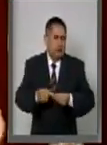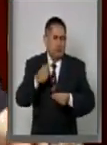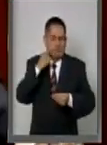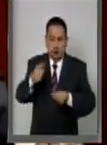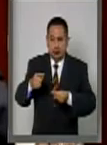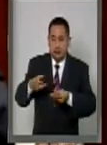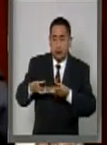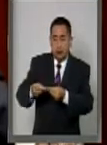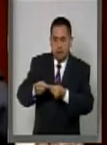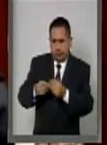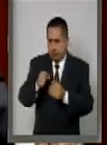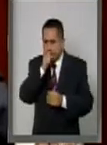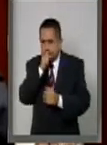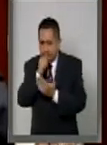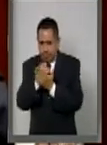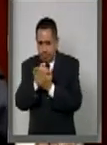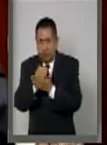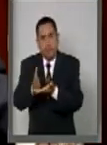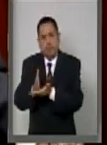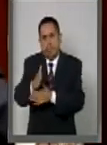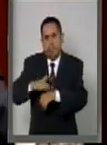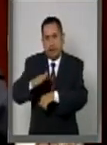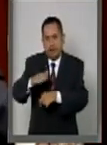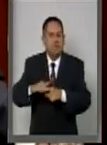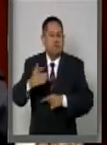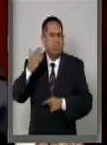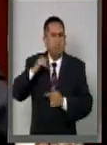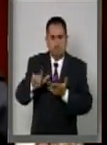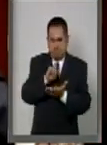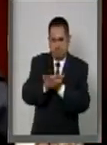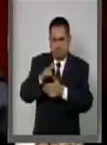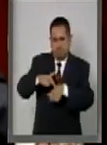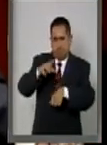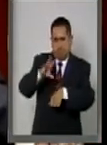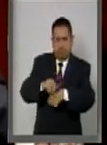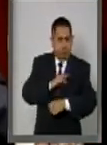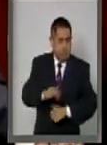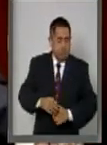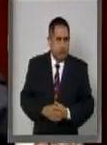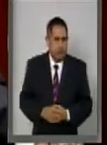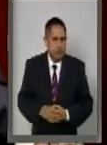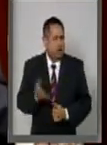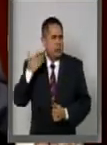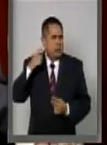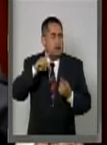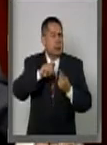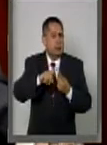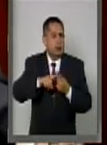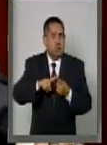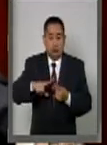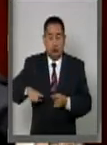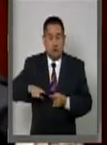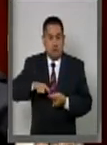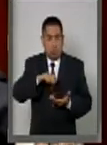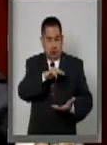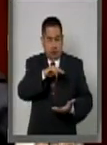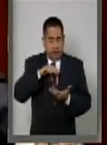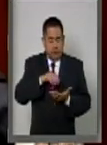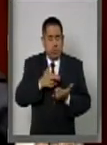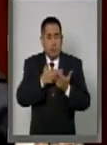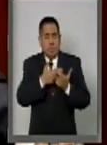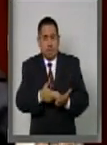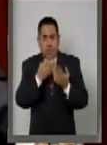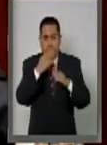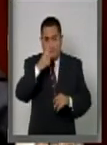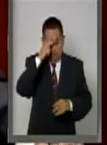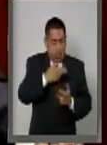del presupuestado, y en los dos casos se mandató en ley. El primero de ellos, cuando el gobierno ha recibido remanentes de operación del Banco de